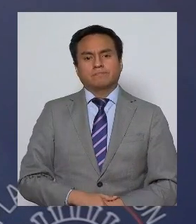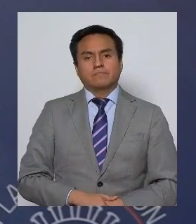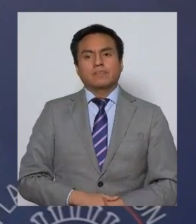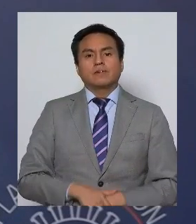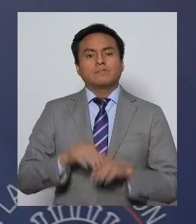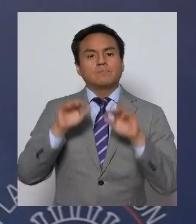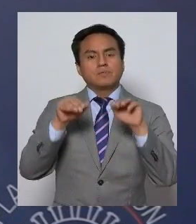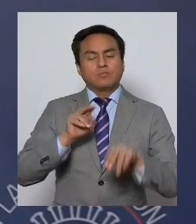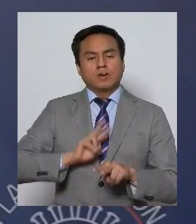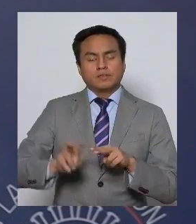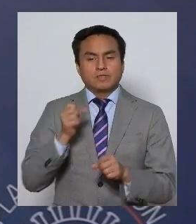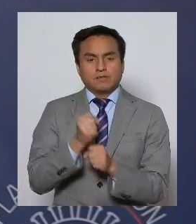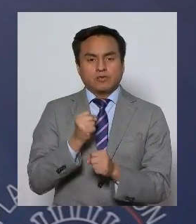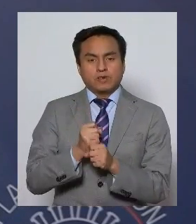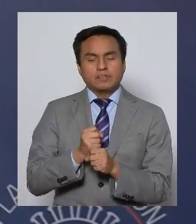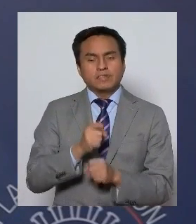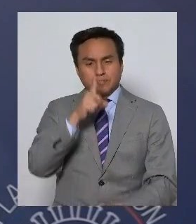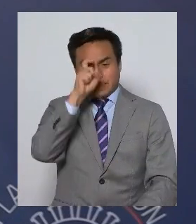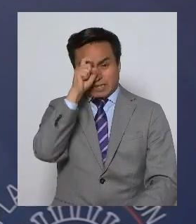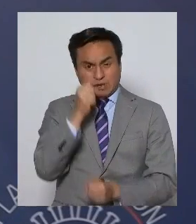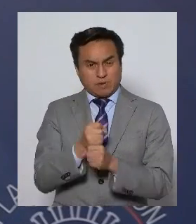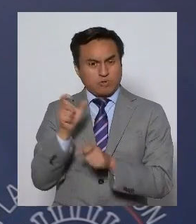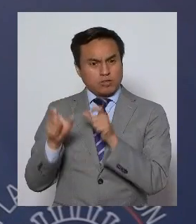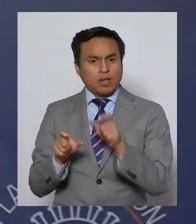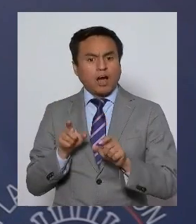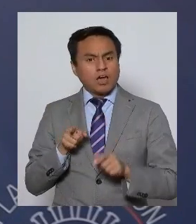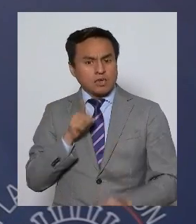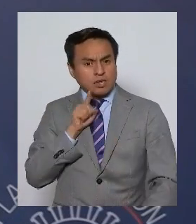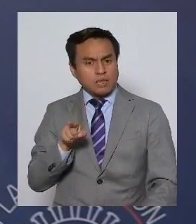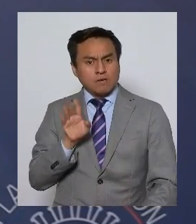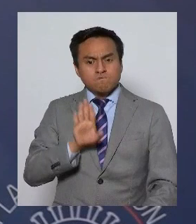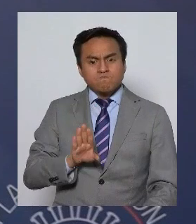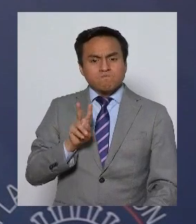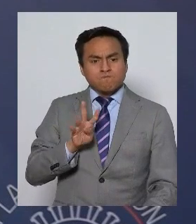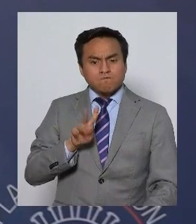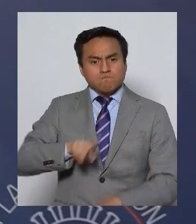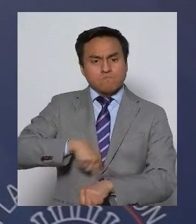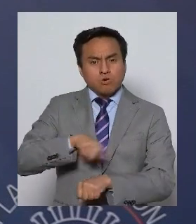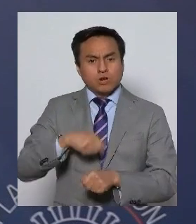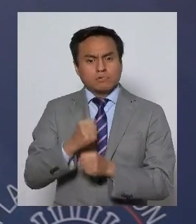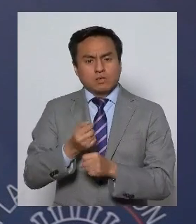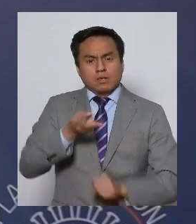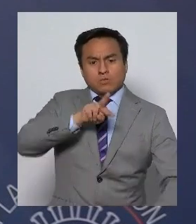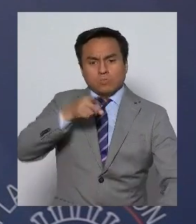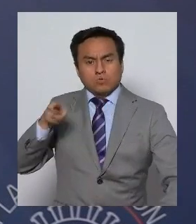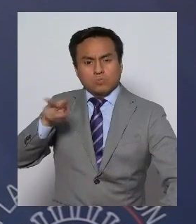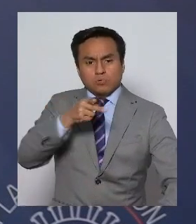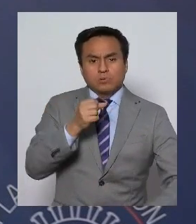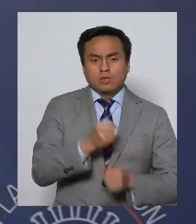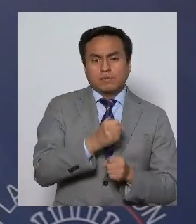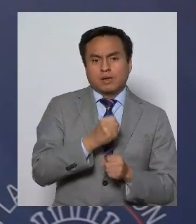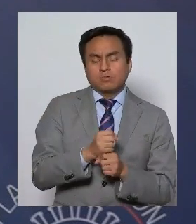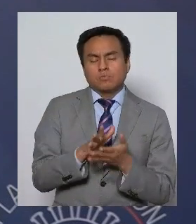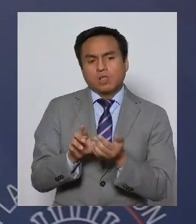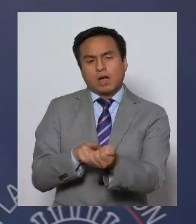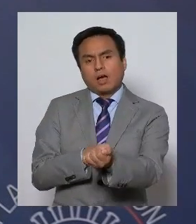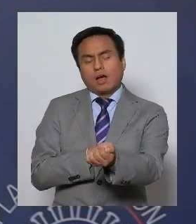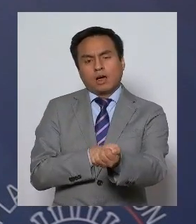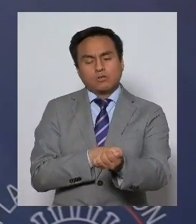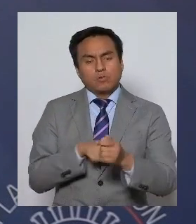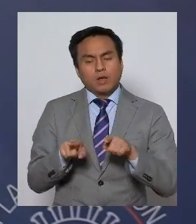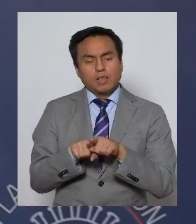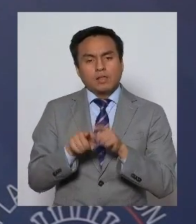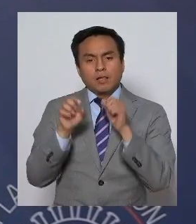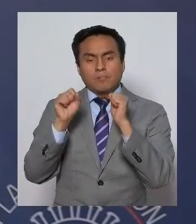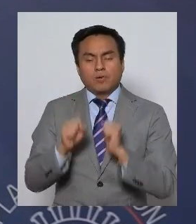lo hacen los trabajadores de la salud que están ahí las 24 horas haciendo turnos muy largos para